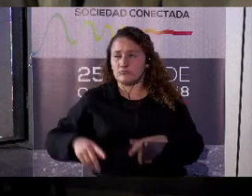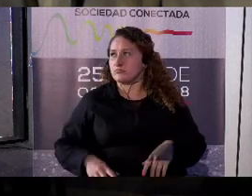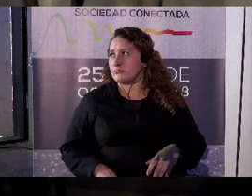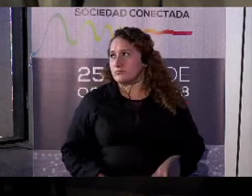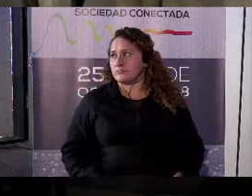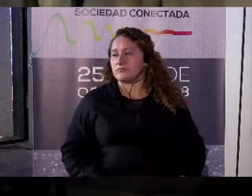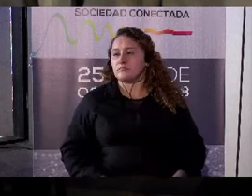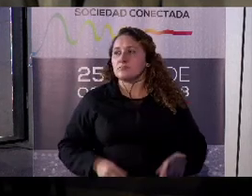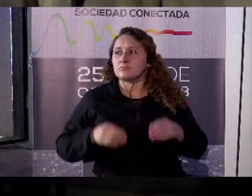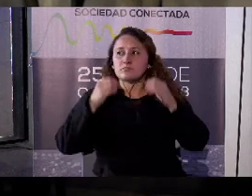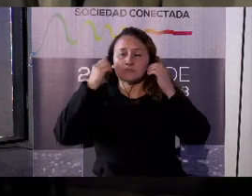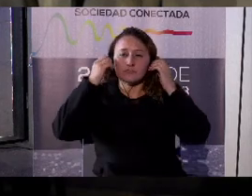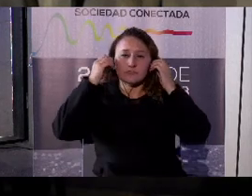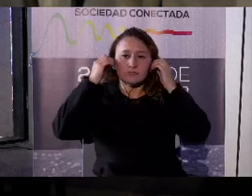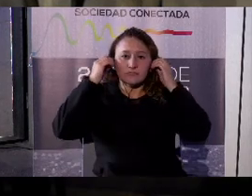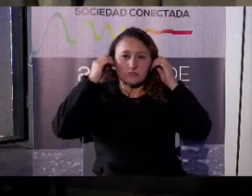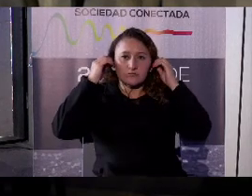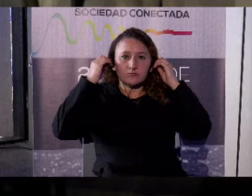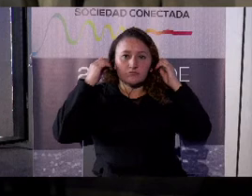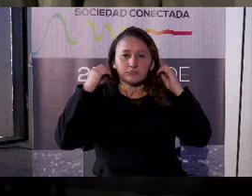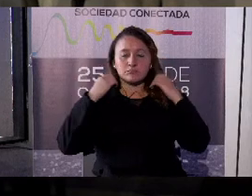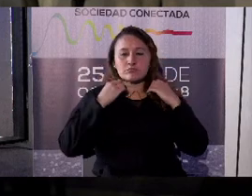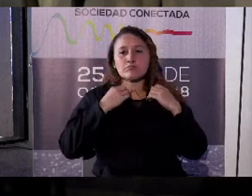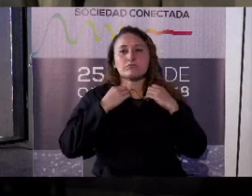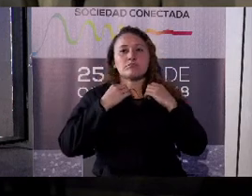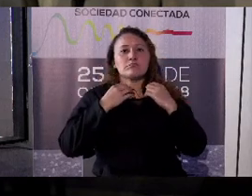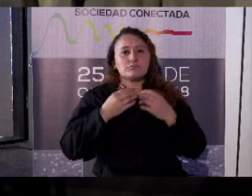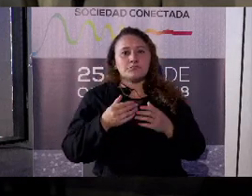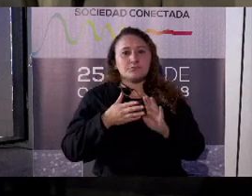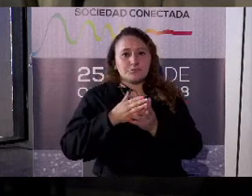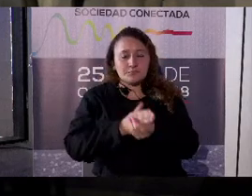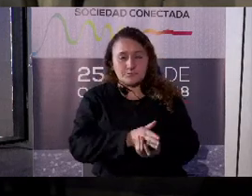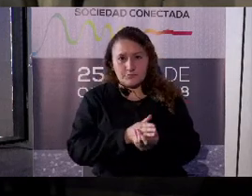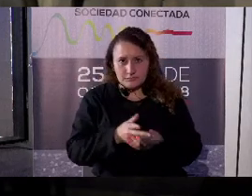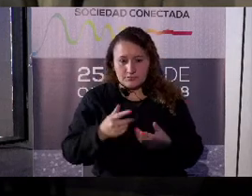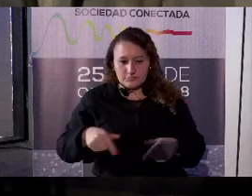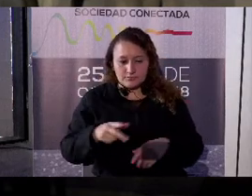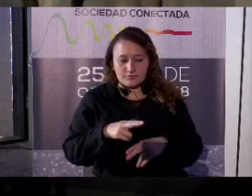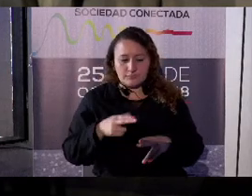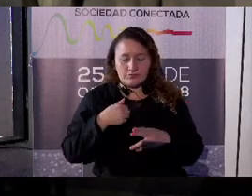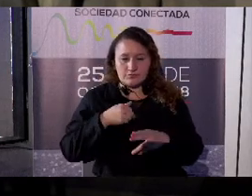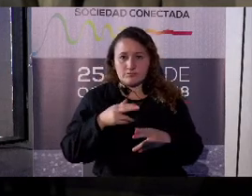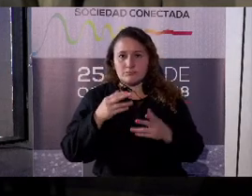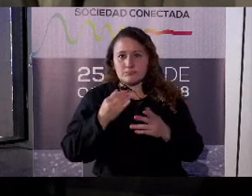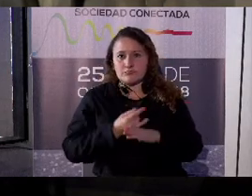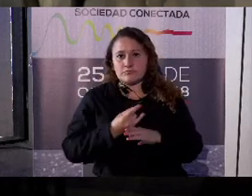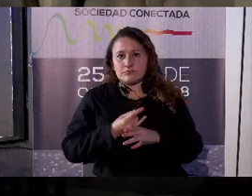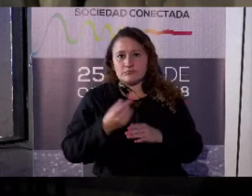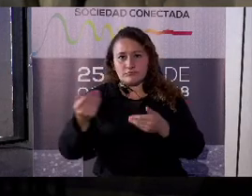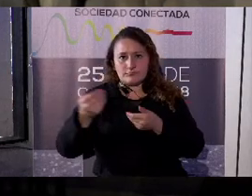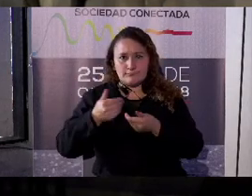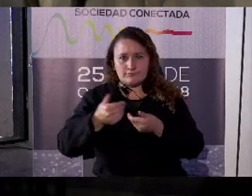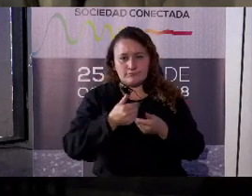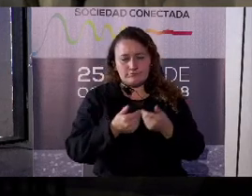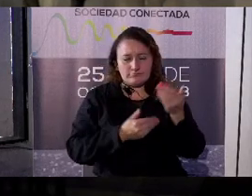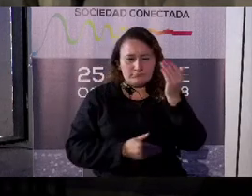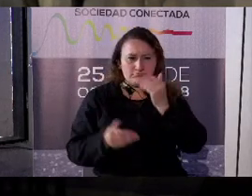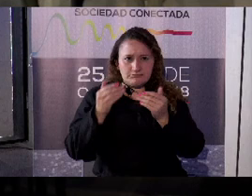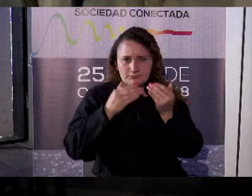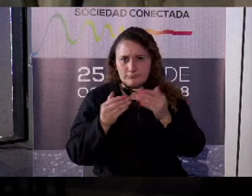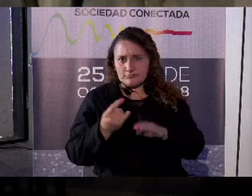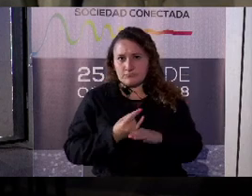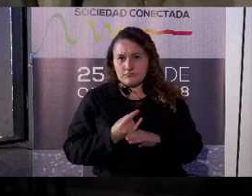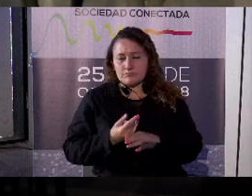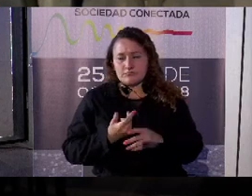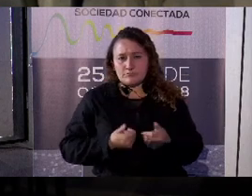quizás eh un método que nosotros utilizamos en las discusiones con nuestros con nuestros clientes a la hora de evaluar casos de